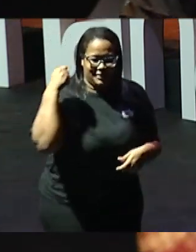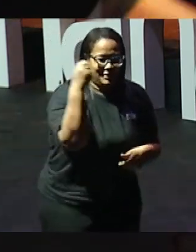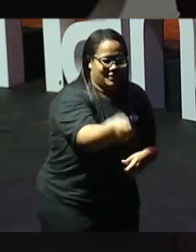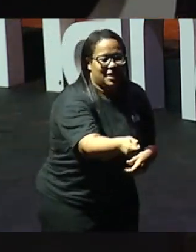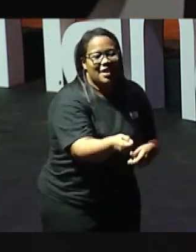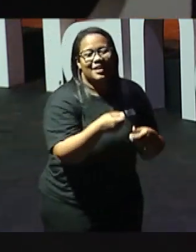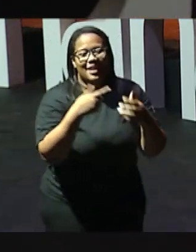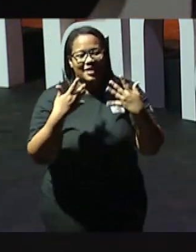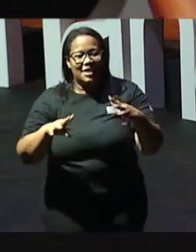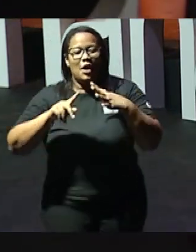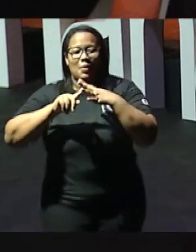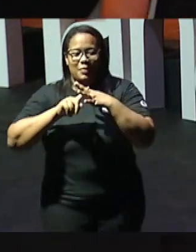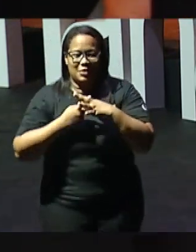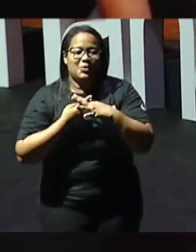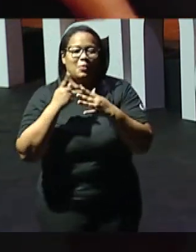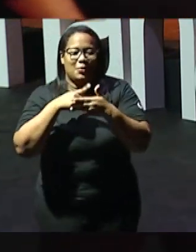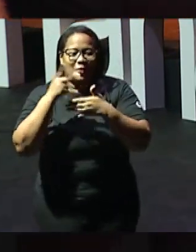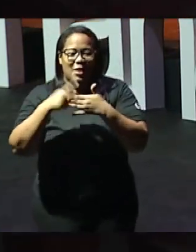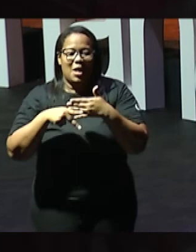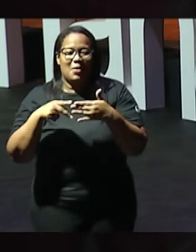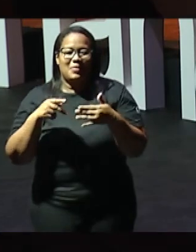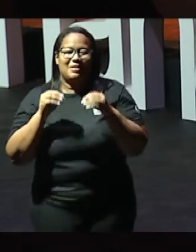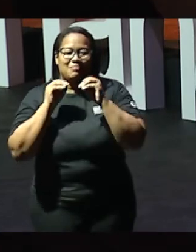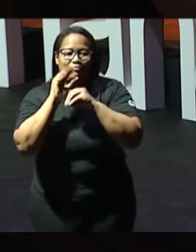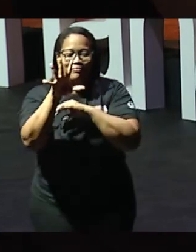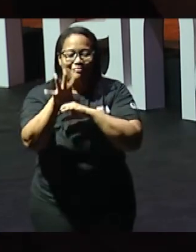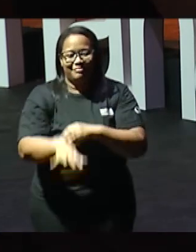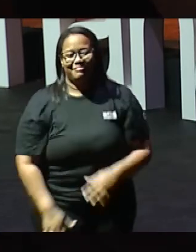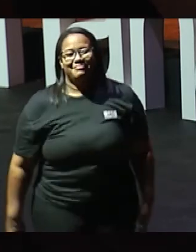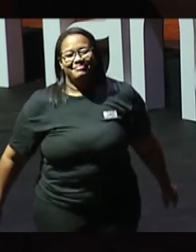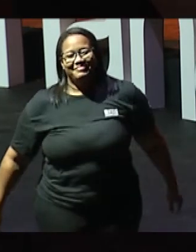programa salimos con dominicanas gonzález